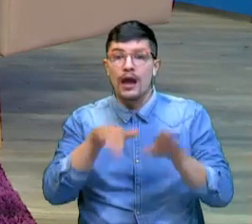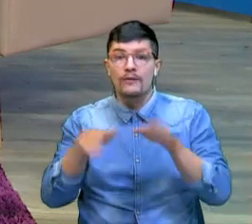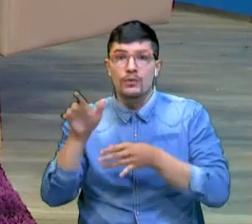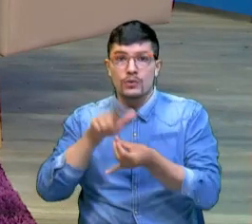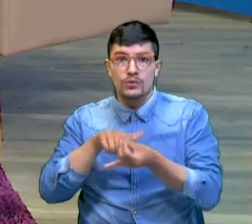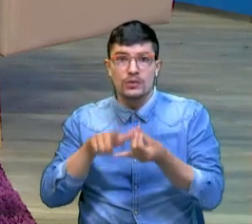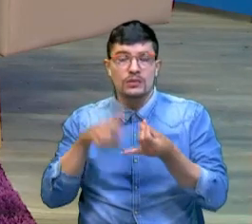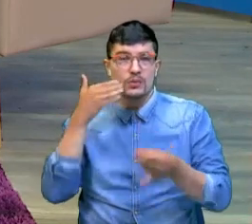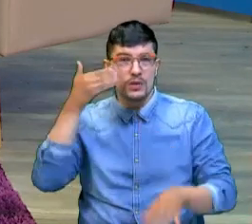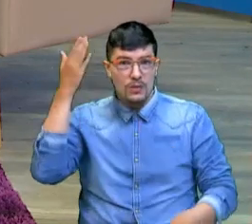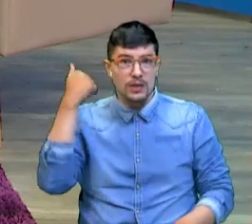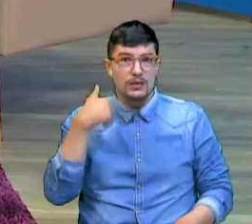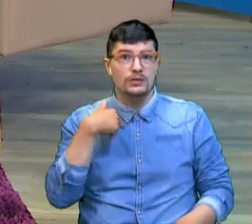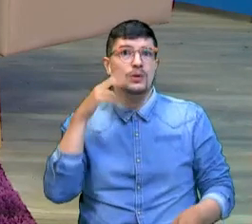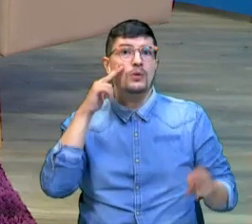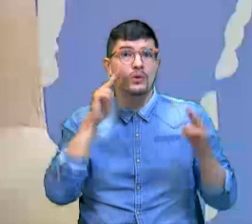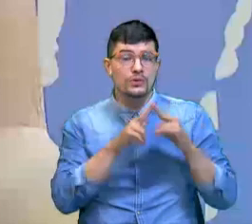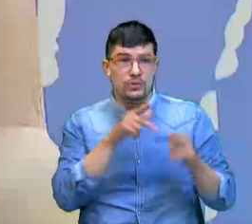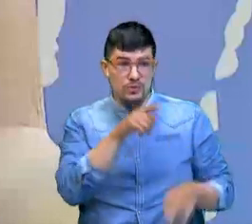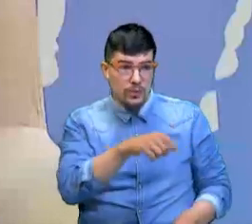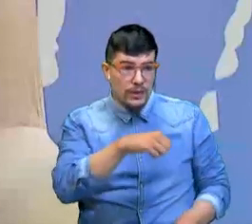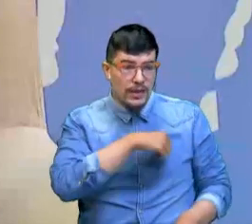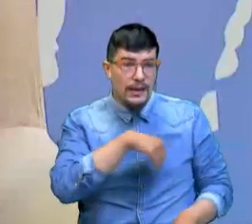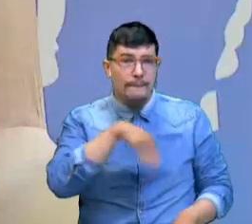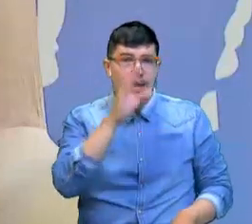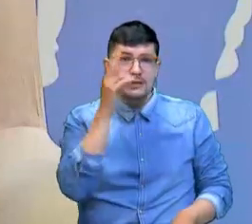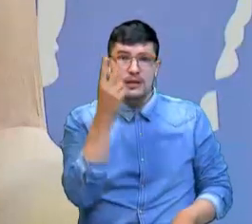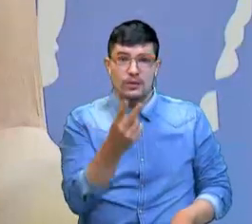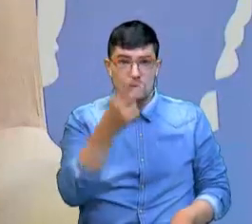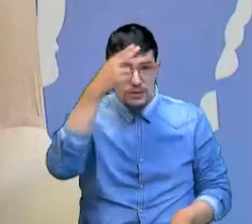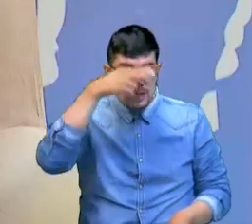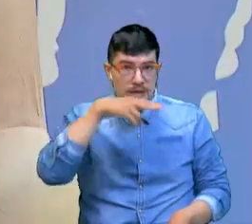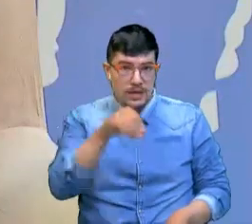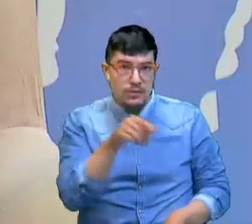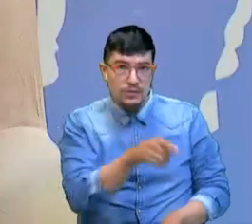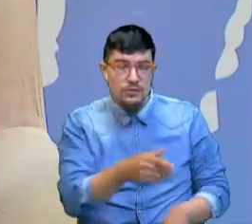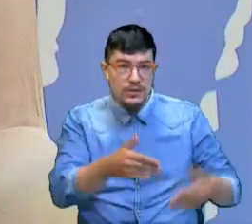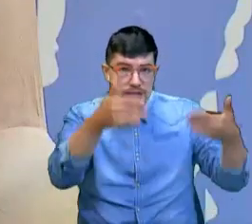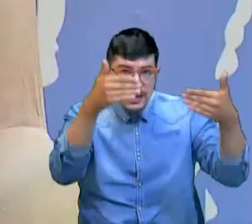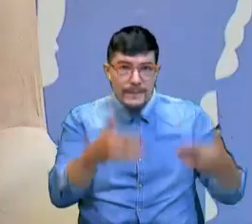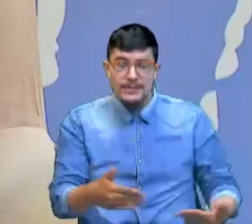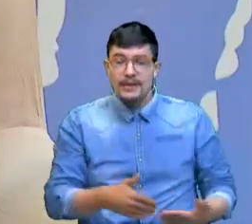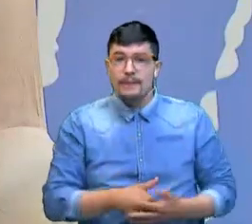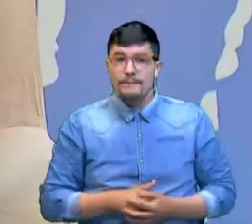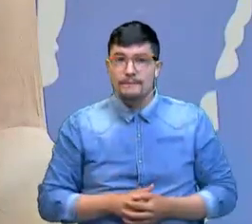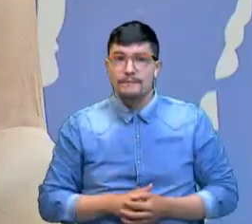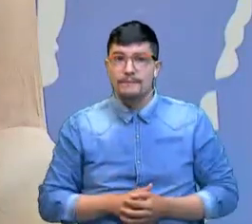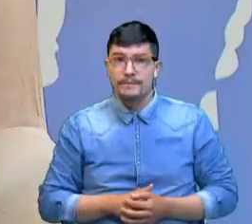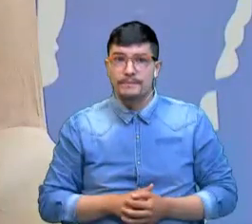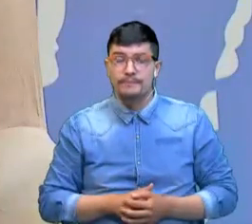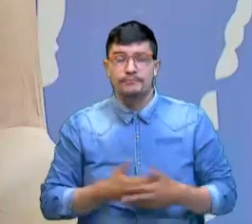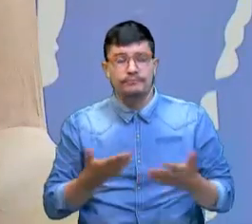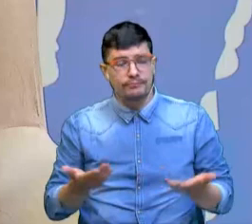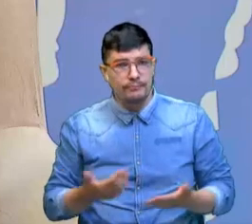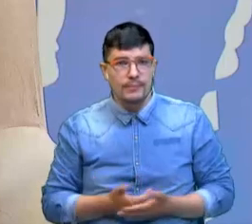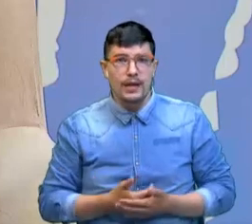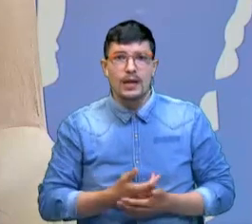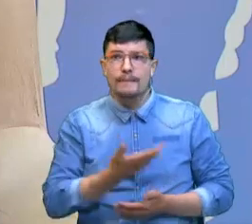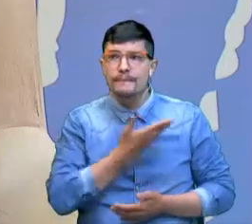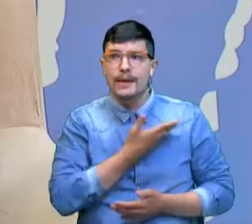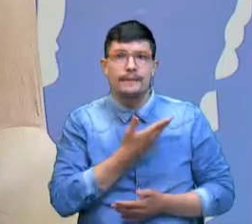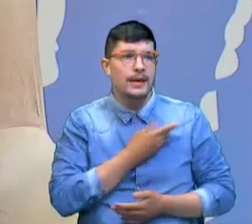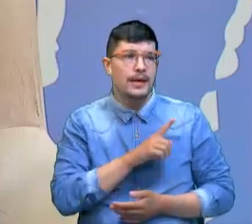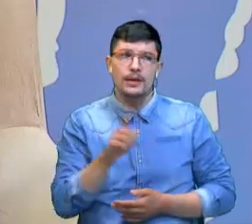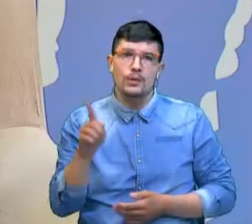que conocí en la jurisprudencia donde tenían más de 2 hijos en condición de discapacidad. Entonces la sola madre